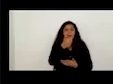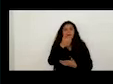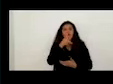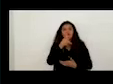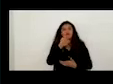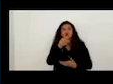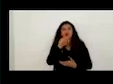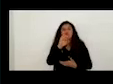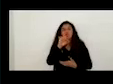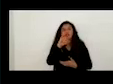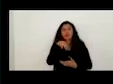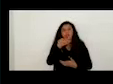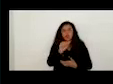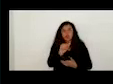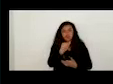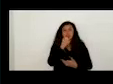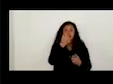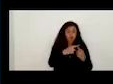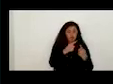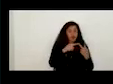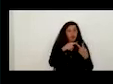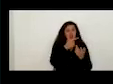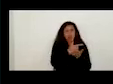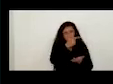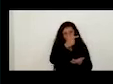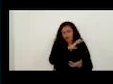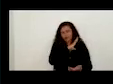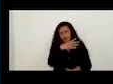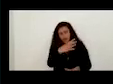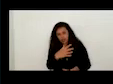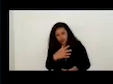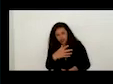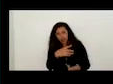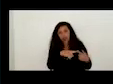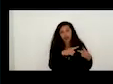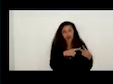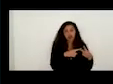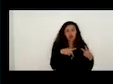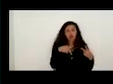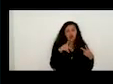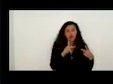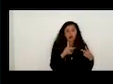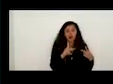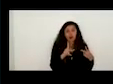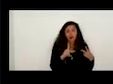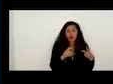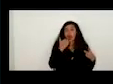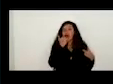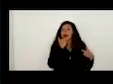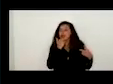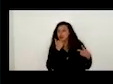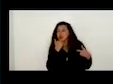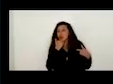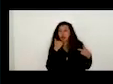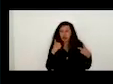y grasas en general y no me van a aportar carbohidratos o azúcares como algunos